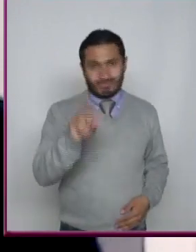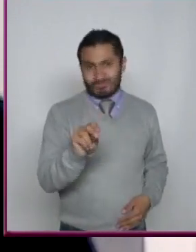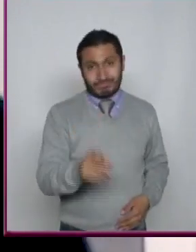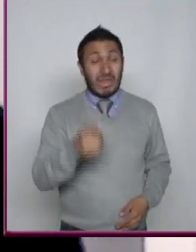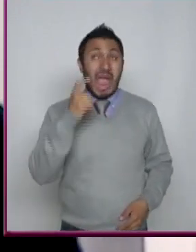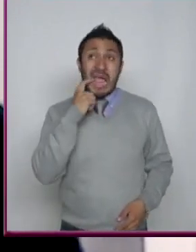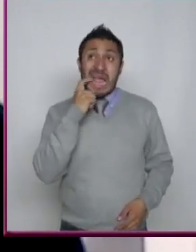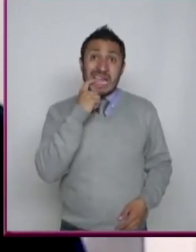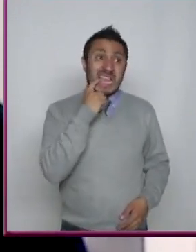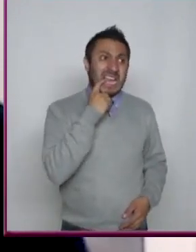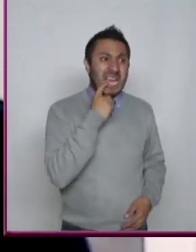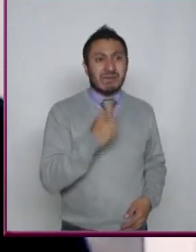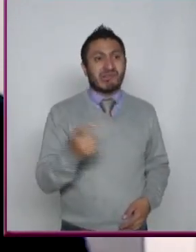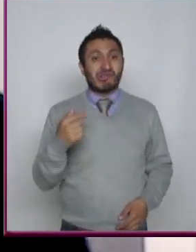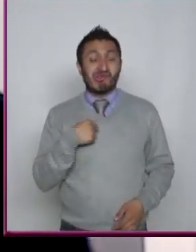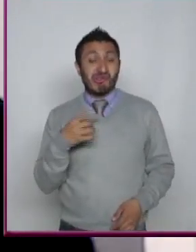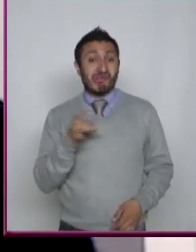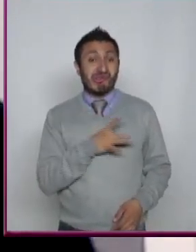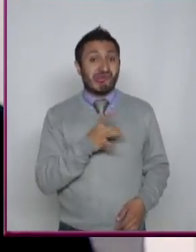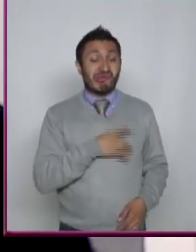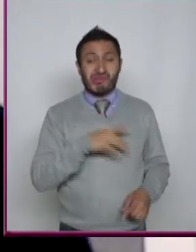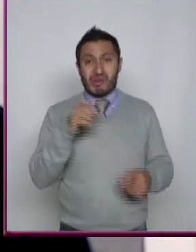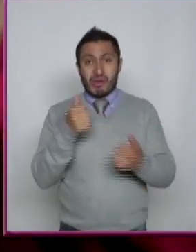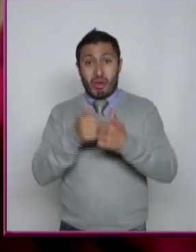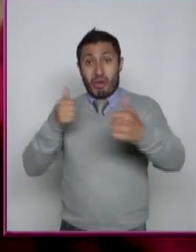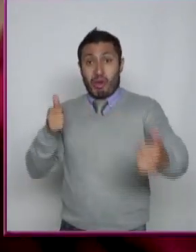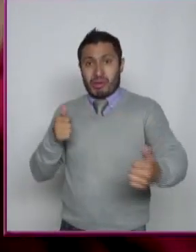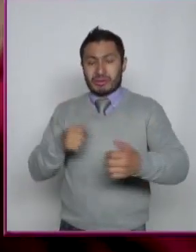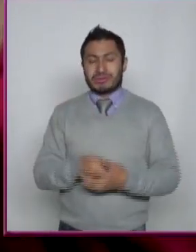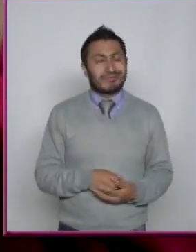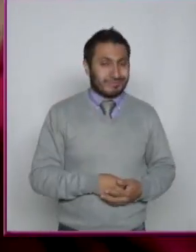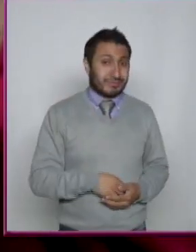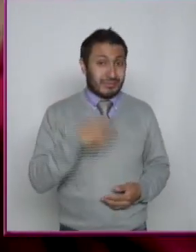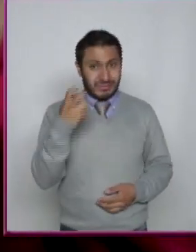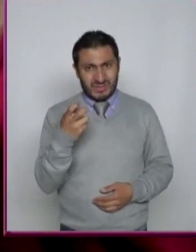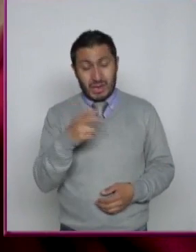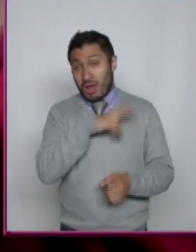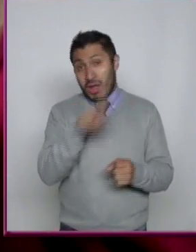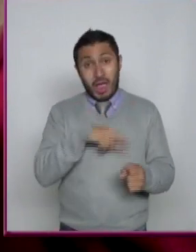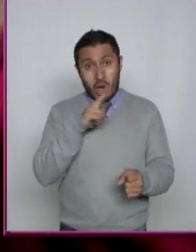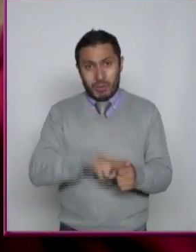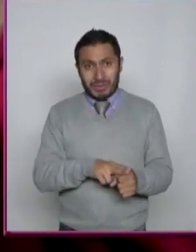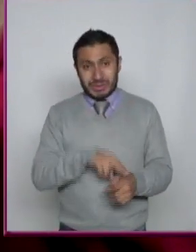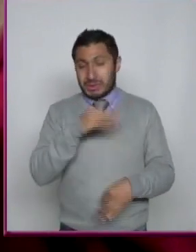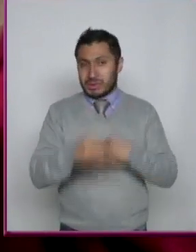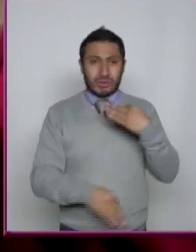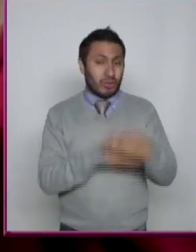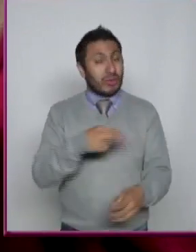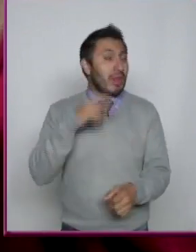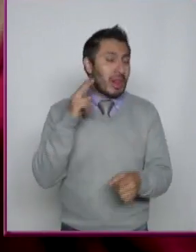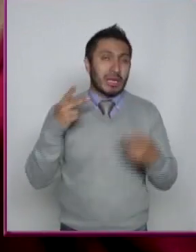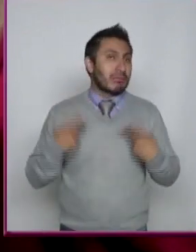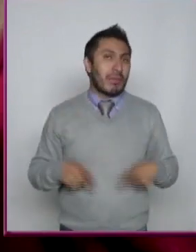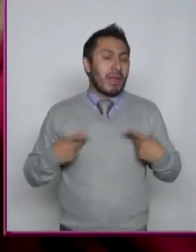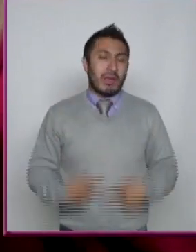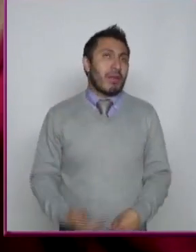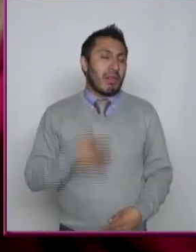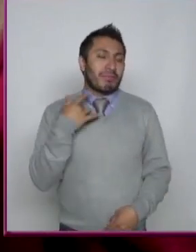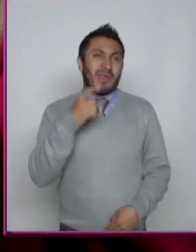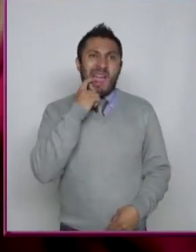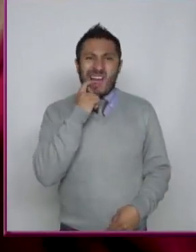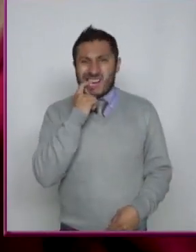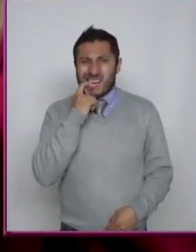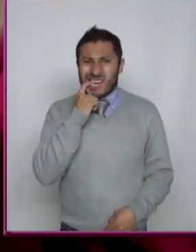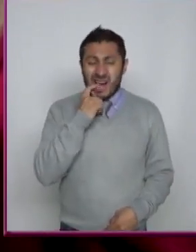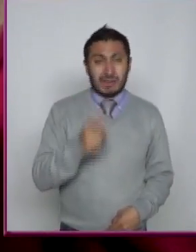una expresión de que tenemos miedo de perder una persona, y son normales. Todas las personas, o casi todas las personas, vamos a sentir celos